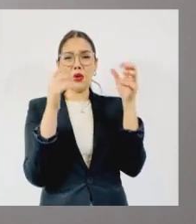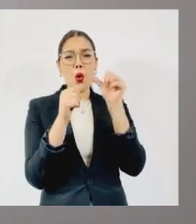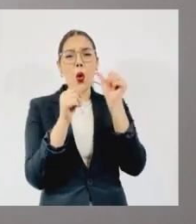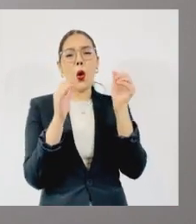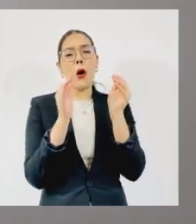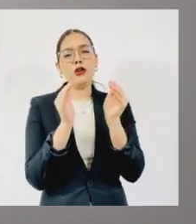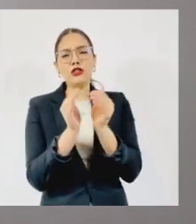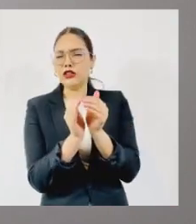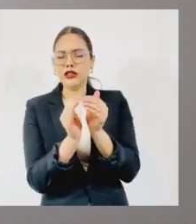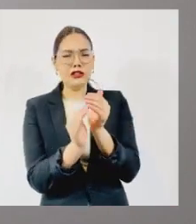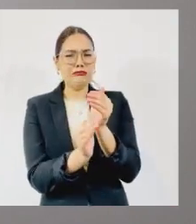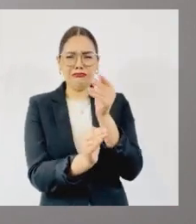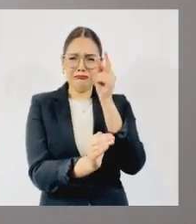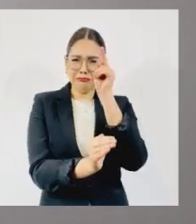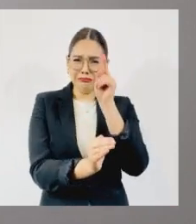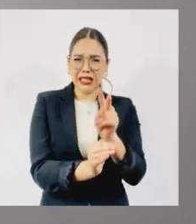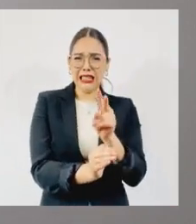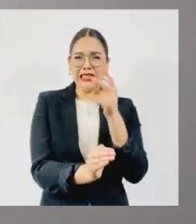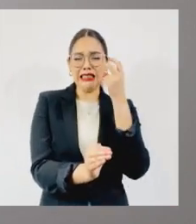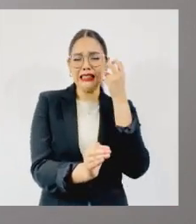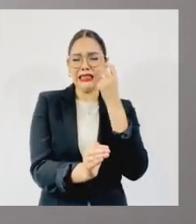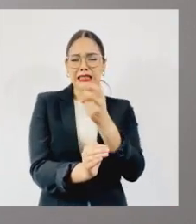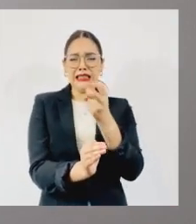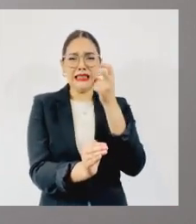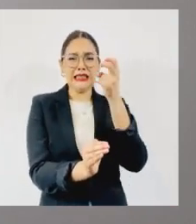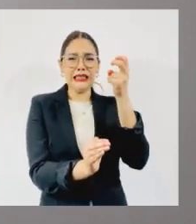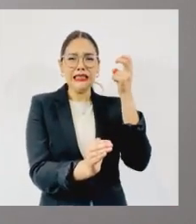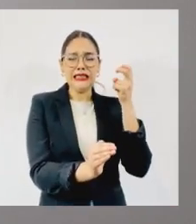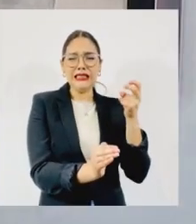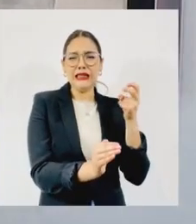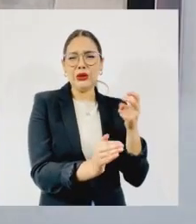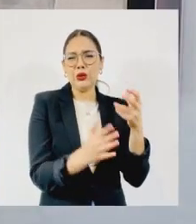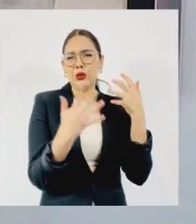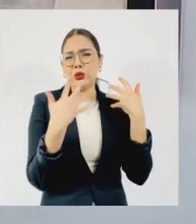otros más pequeños